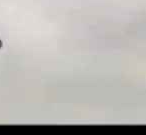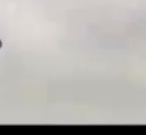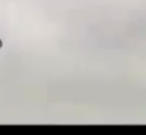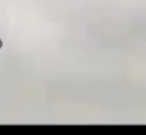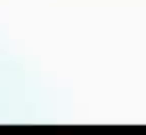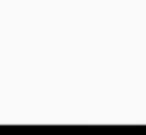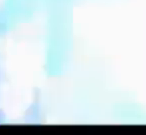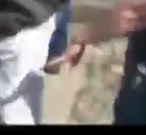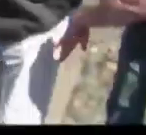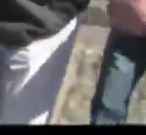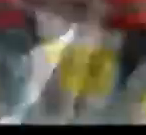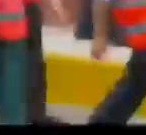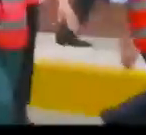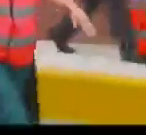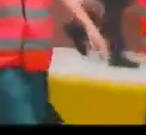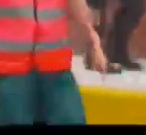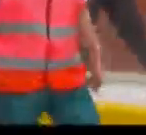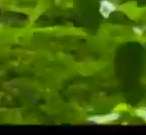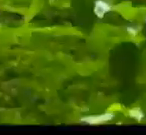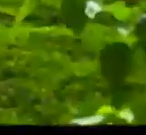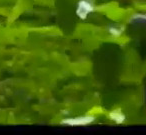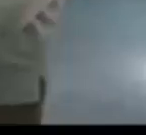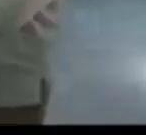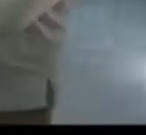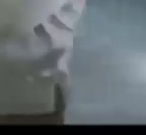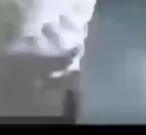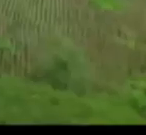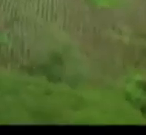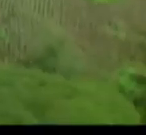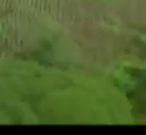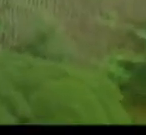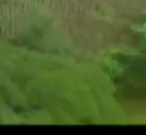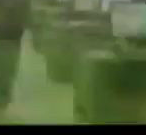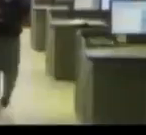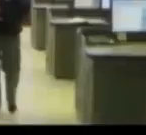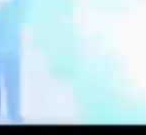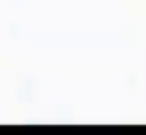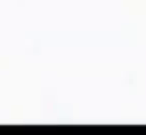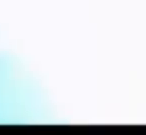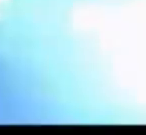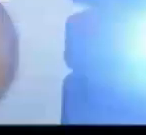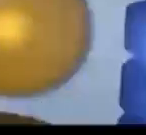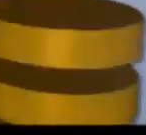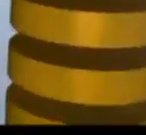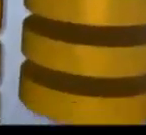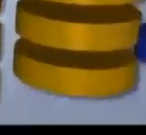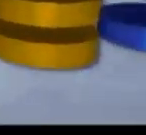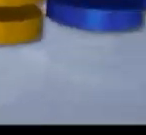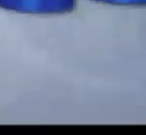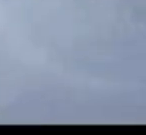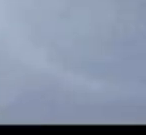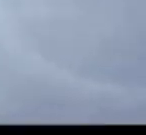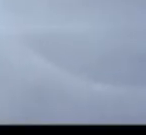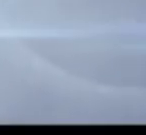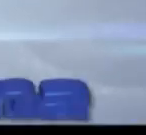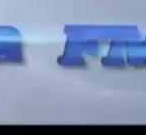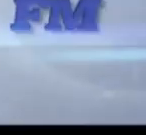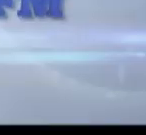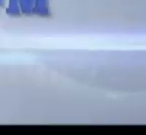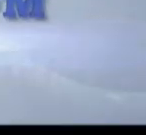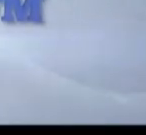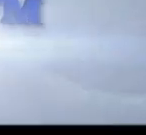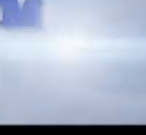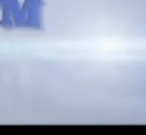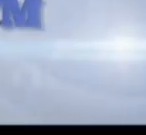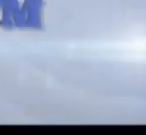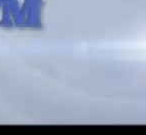106.5. Una sola señal, cubriendo todo el Ecuador. Bienvenidos a Ciudadana